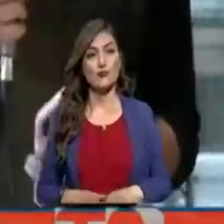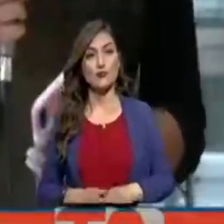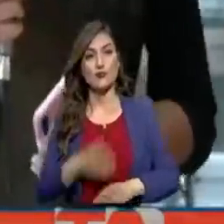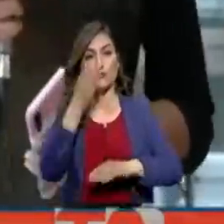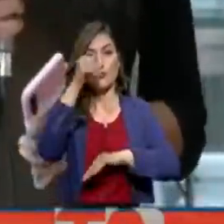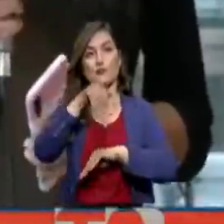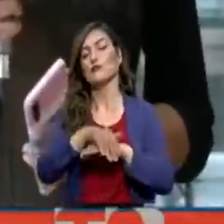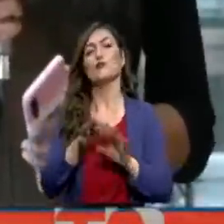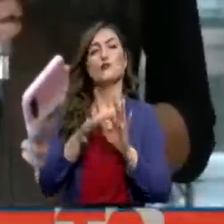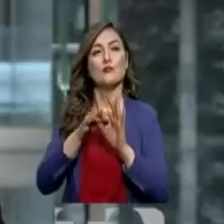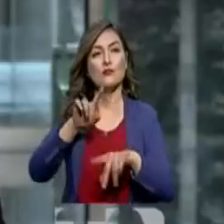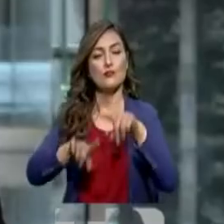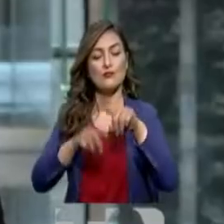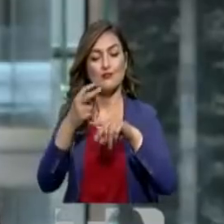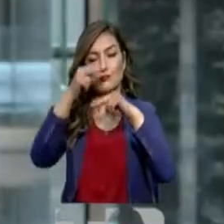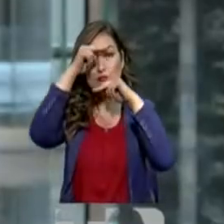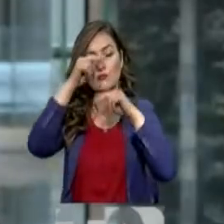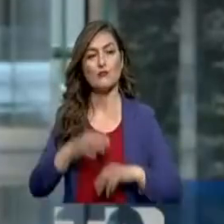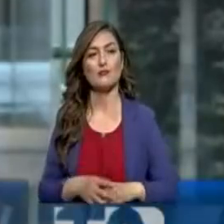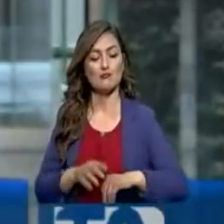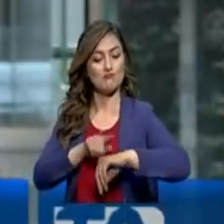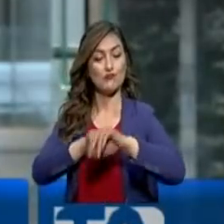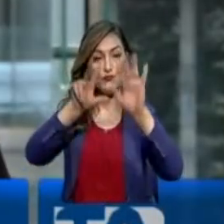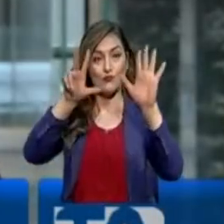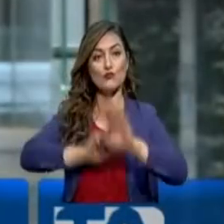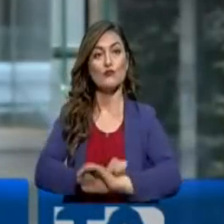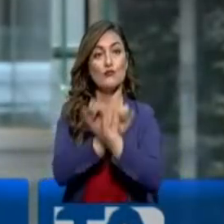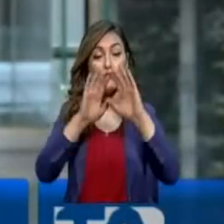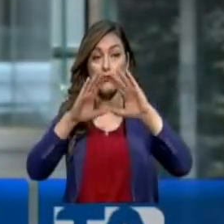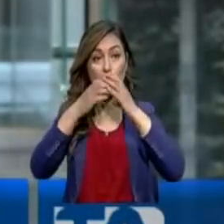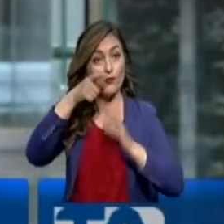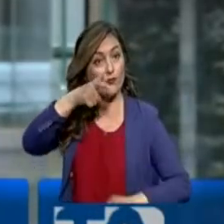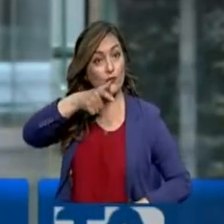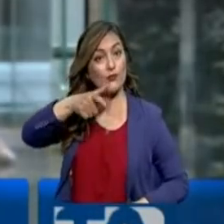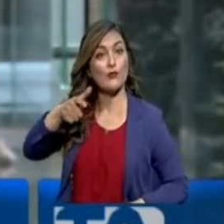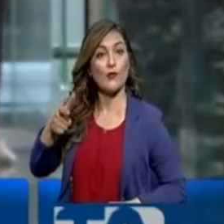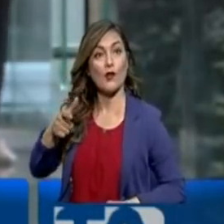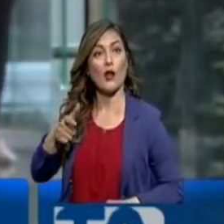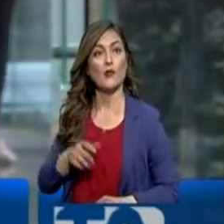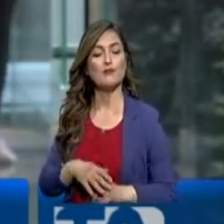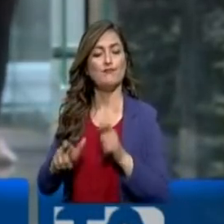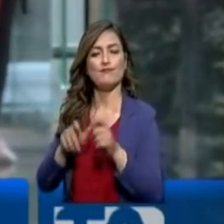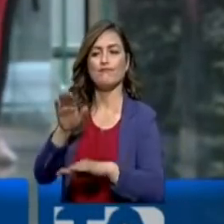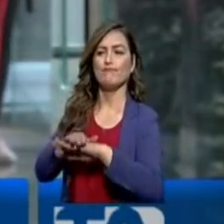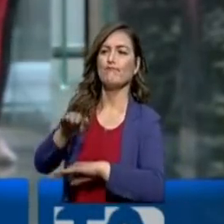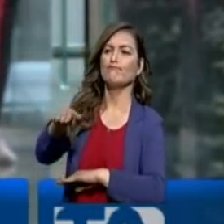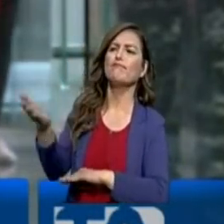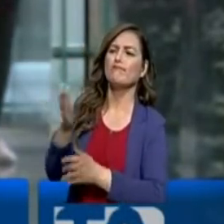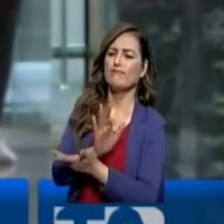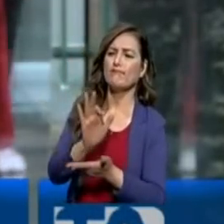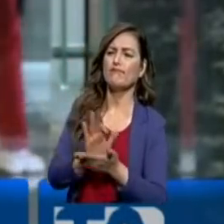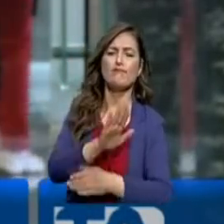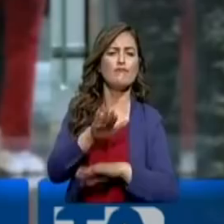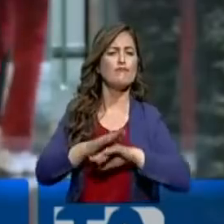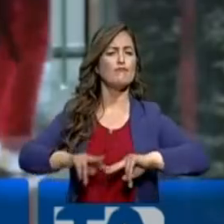Buenas tardes, compañeras, amigos televidentes. Pues desde las 8 de la mañana la Comisión de Fiscalización recepta estas comparecencias relacionadas con la